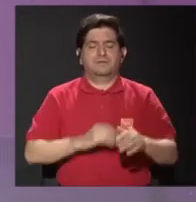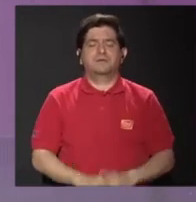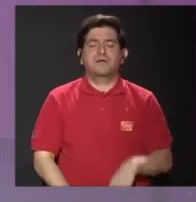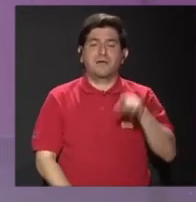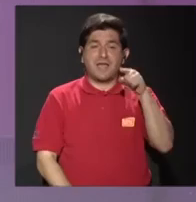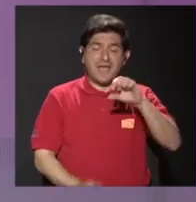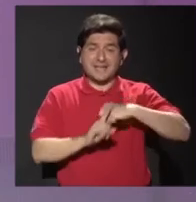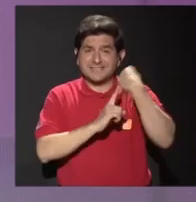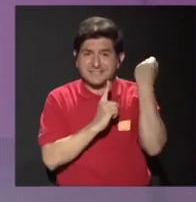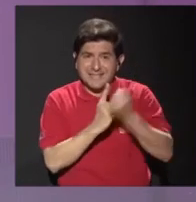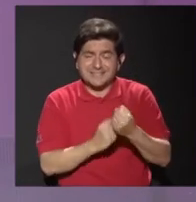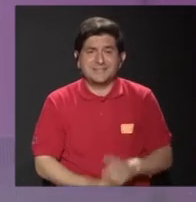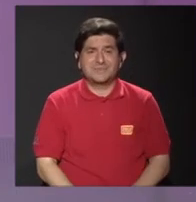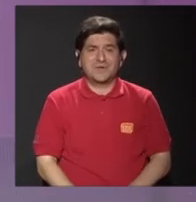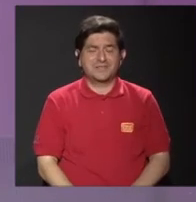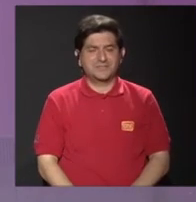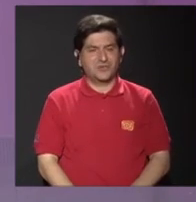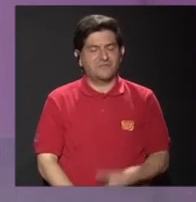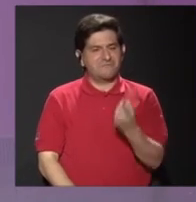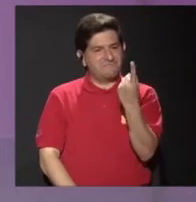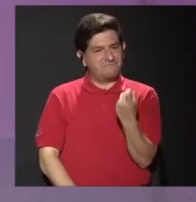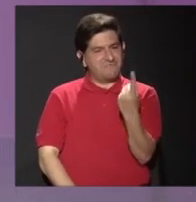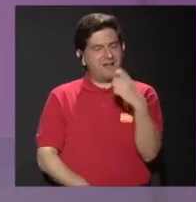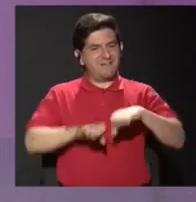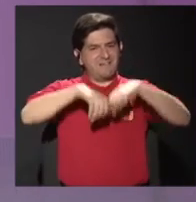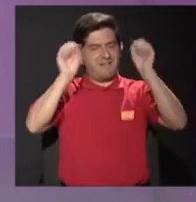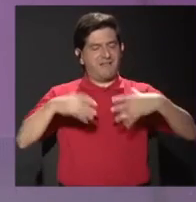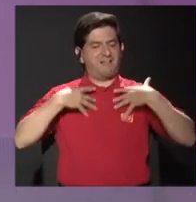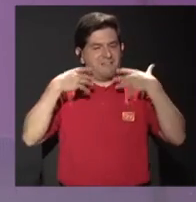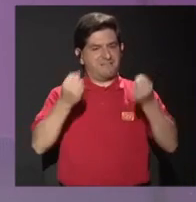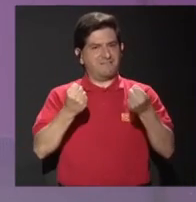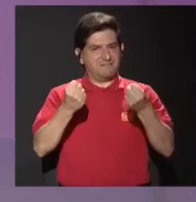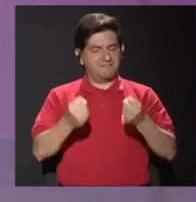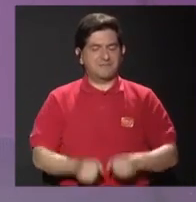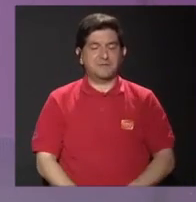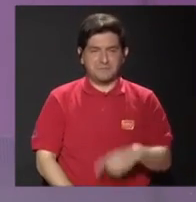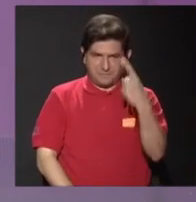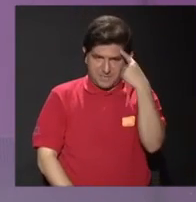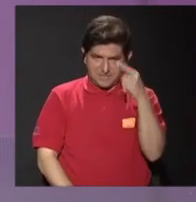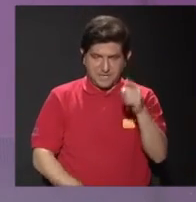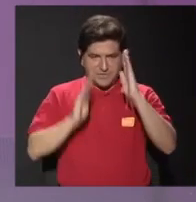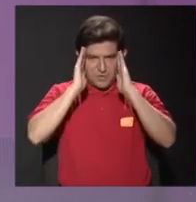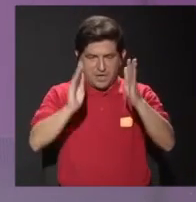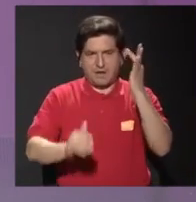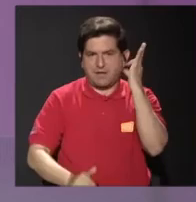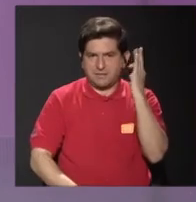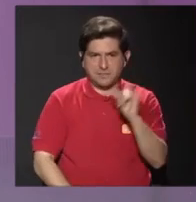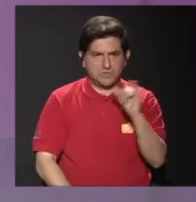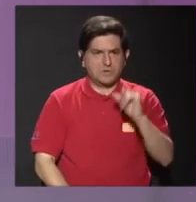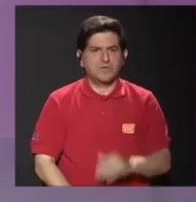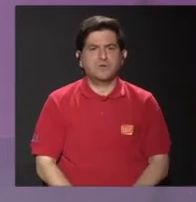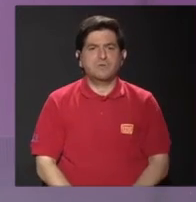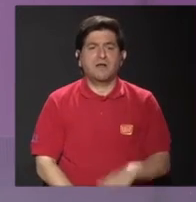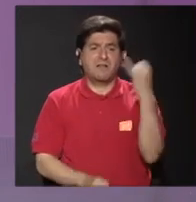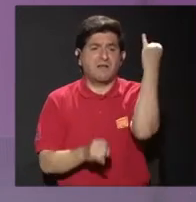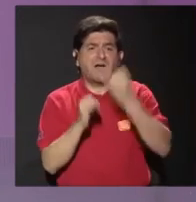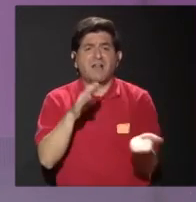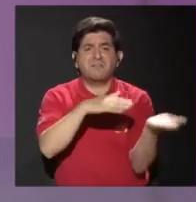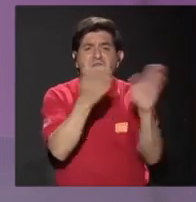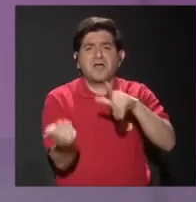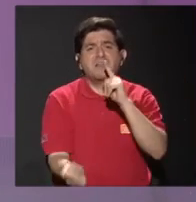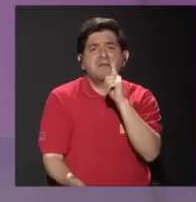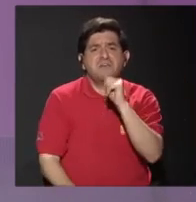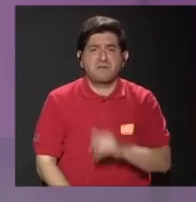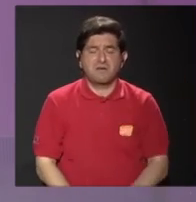precisamente una deuda que se tiene con el sistema de salud con las mujeres y por supuesto quiénes son las que terminan muriendo